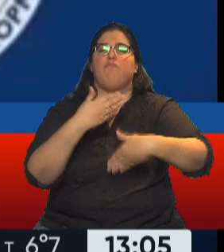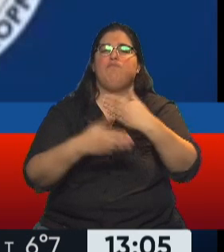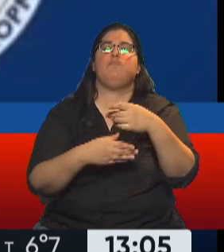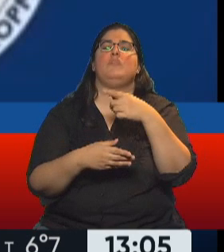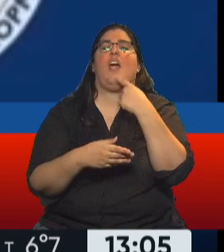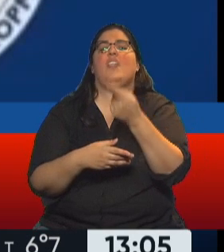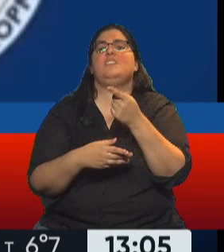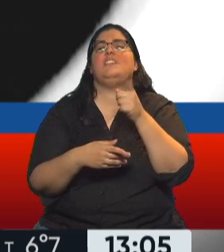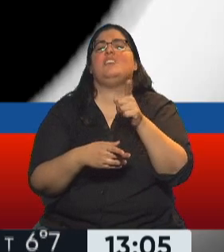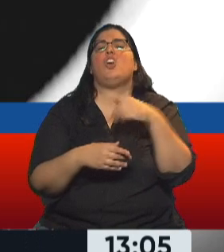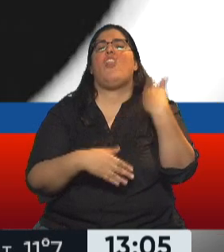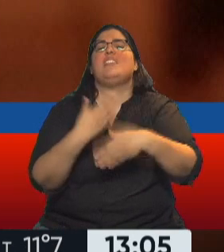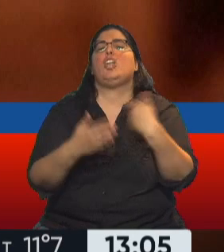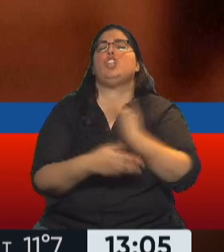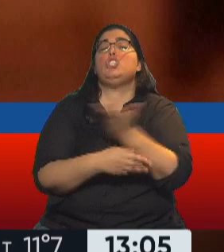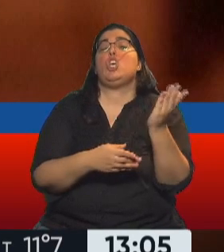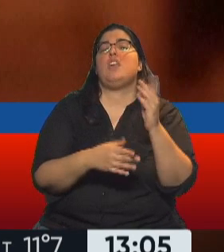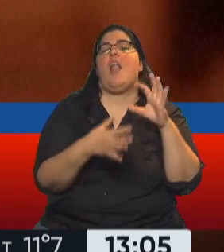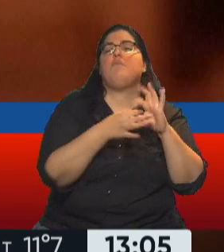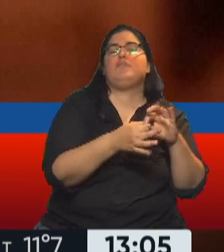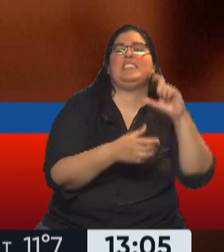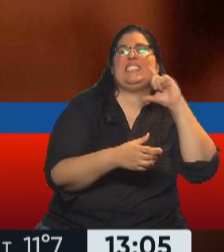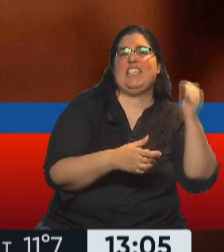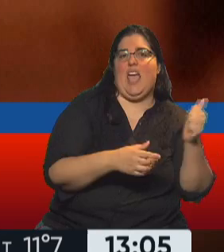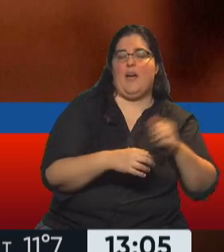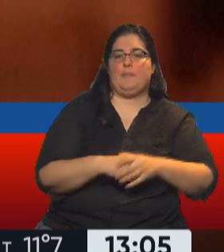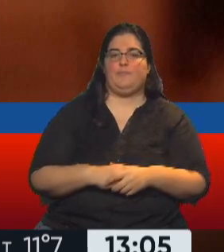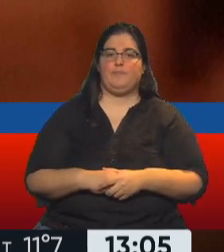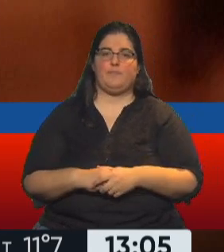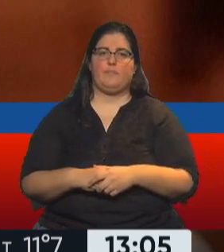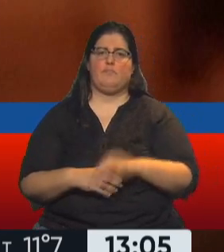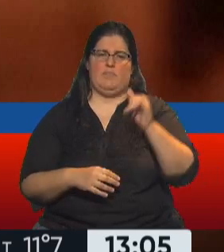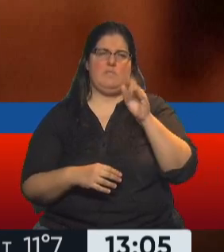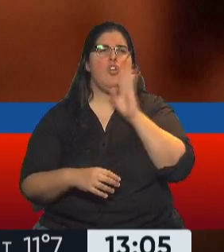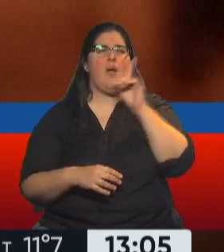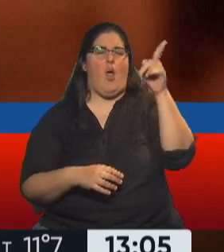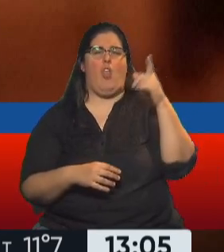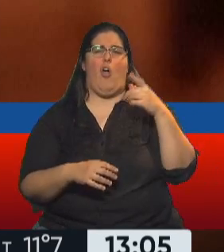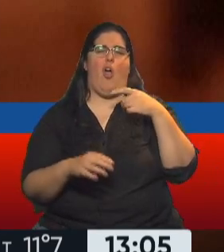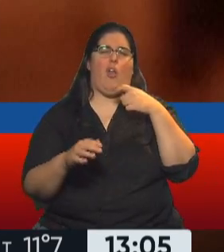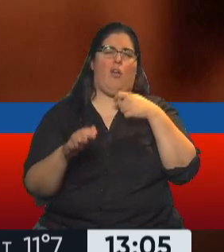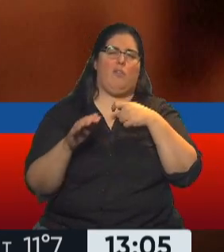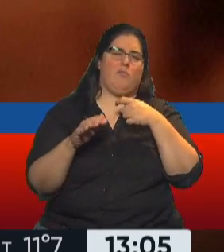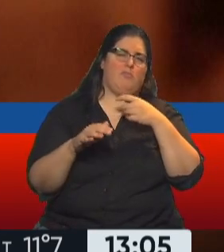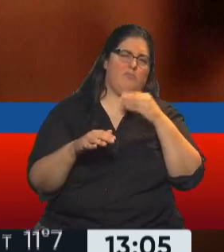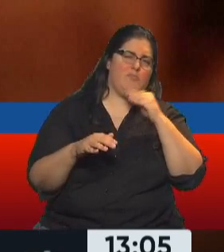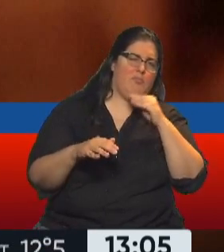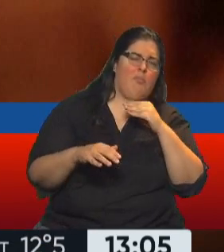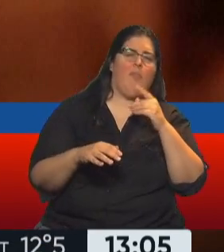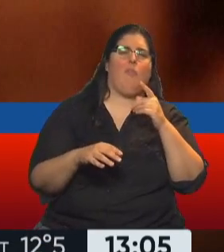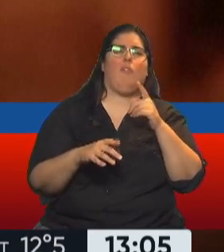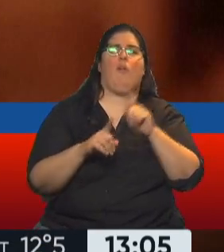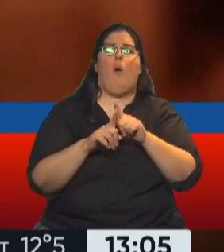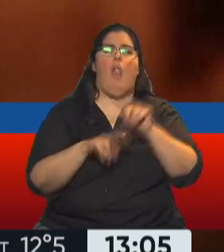pata social de la CIA. Aquí el embajador Yankee anda de arriba para abajo vendiendo a sus